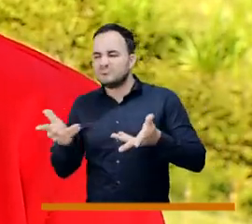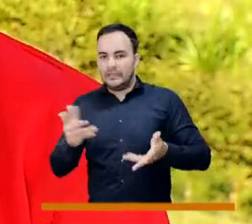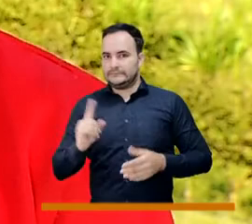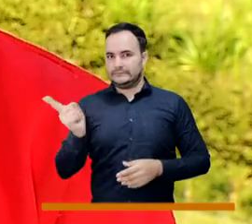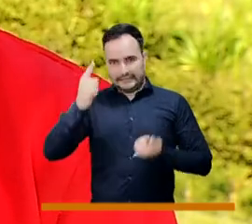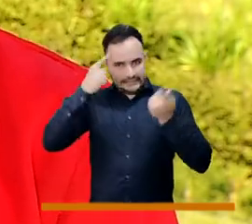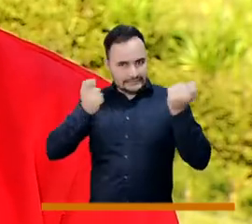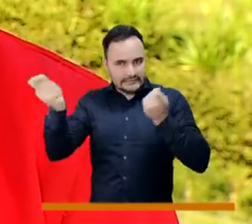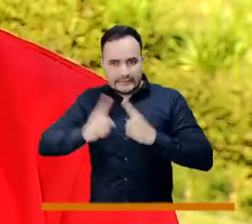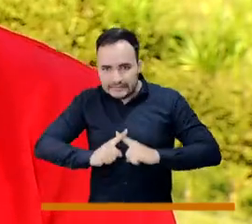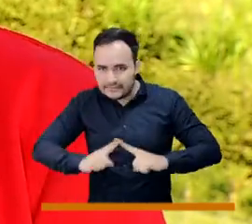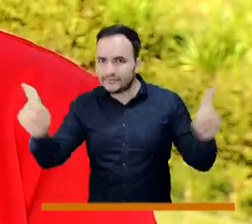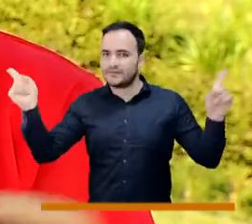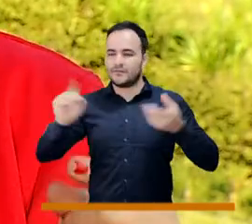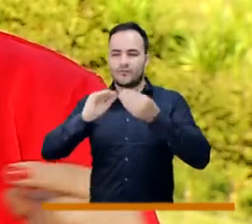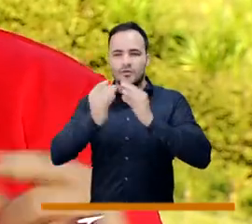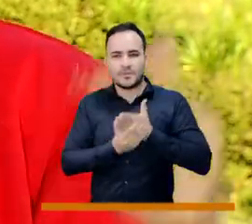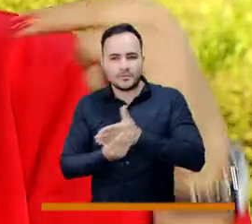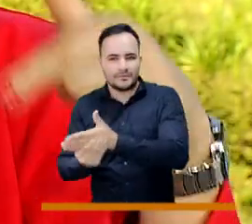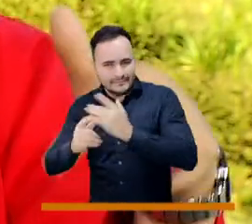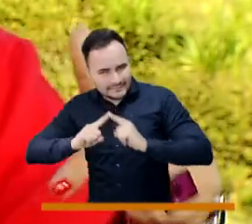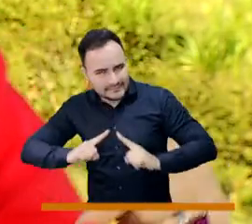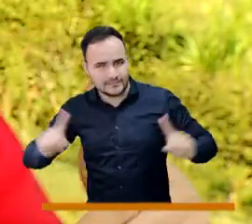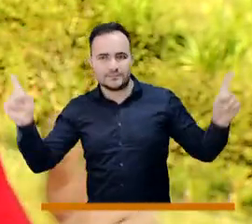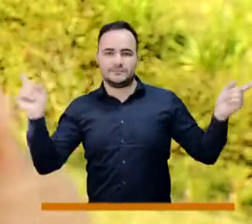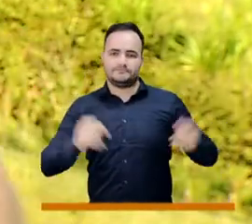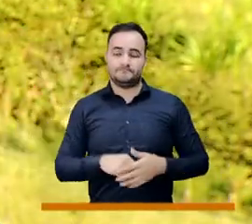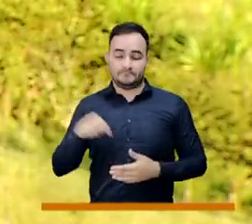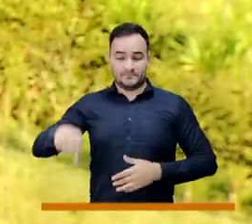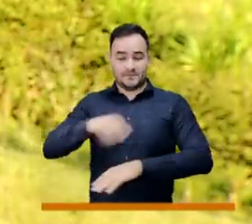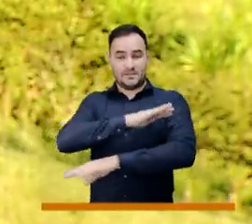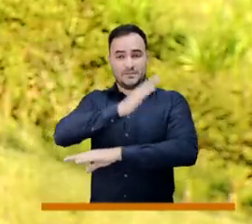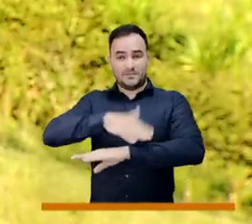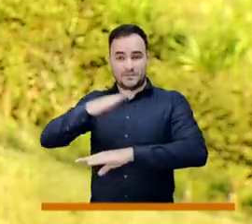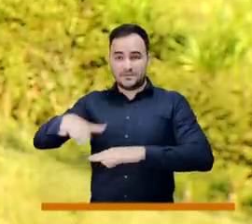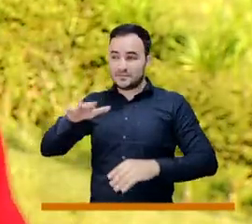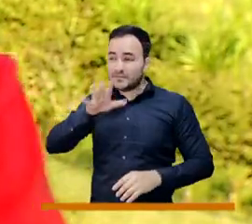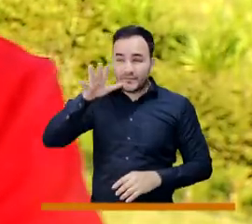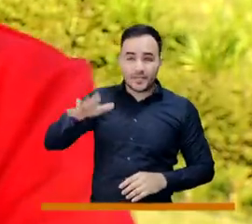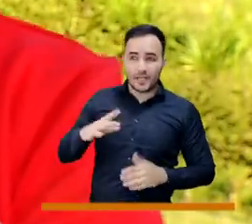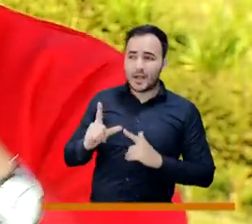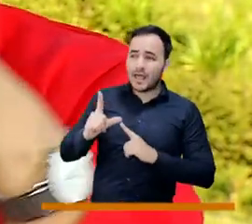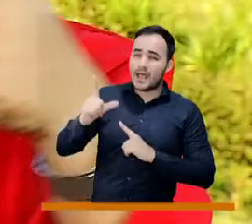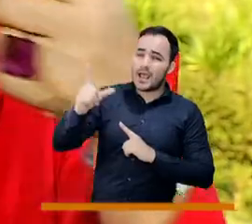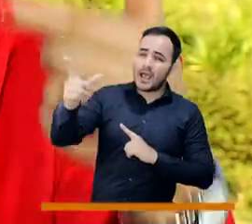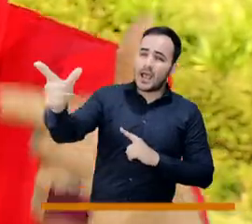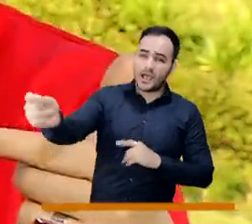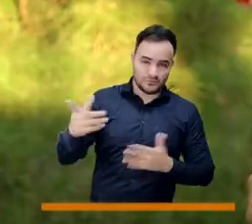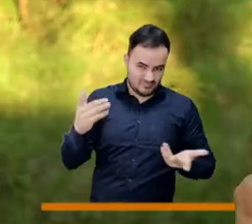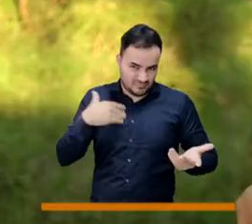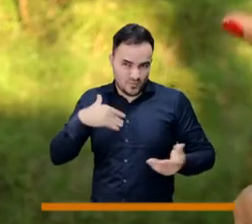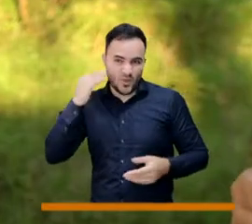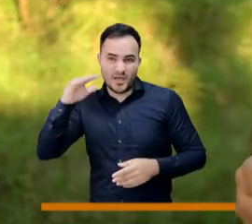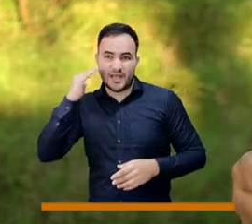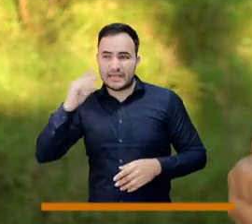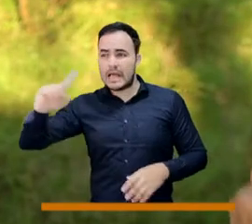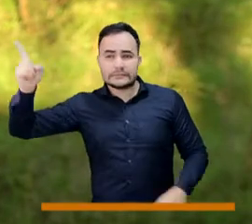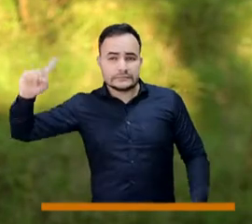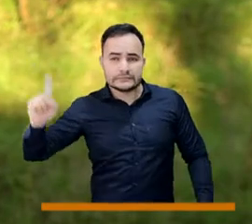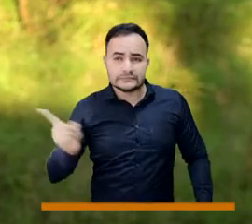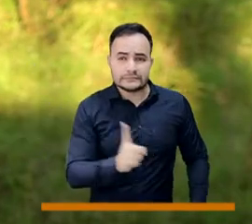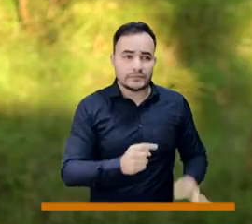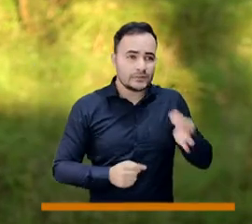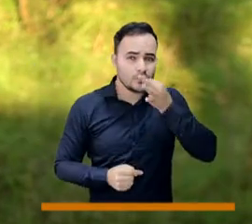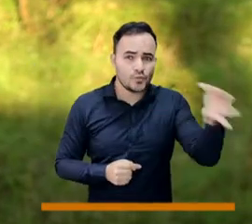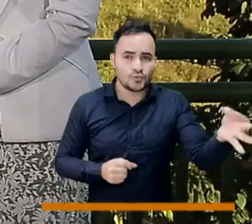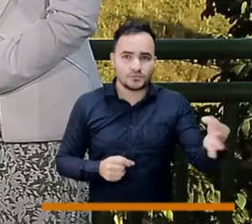otras estrategias de intervenir, porque además, por ejemplo, acá en Palmita las veredas quedan muy retiradas para que una mujer pueda